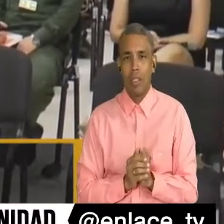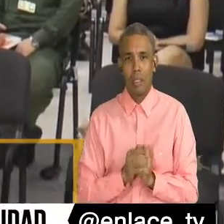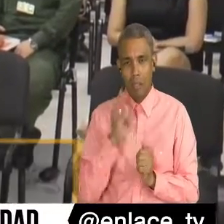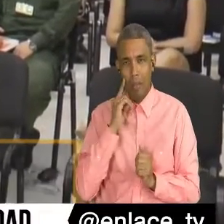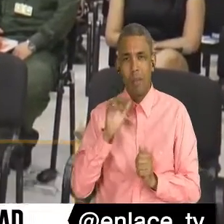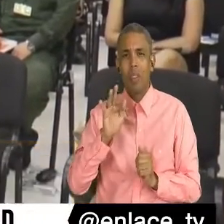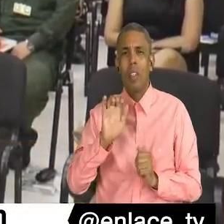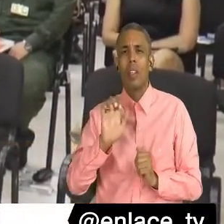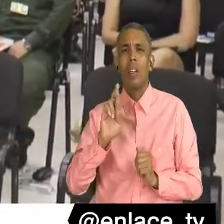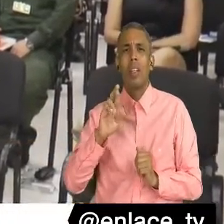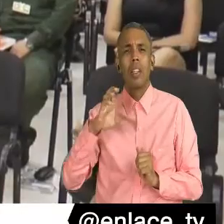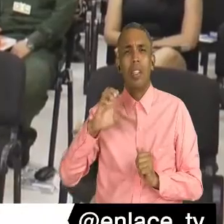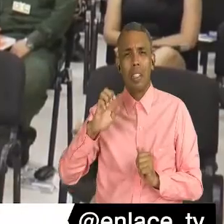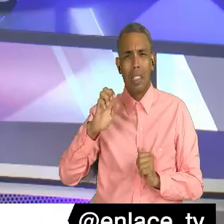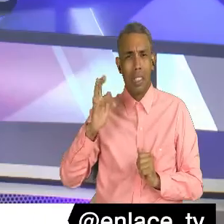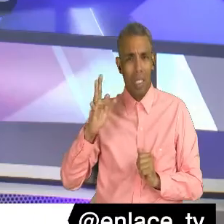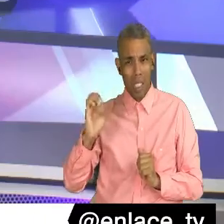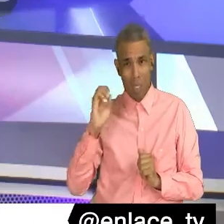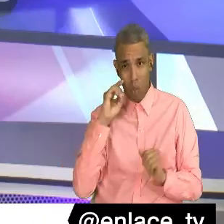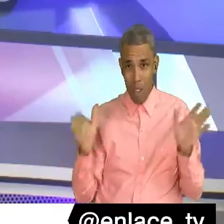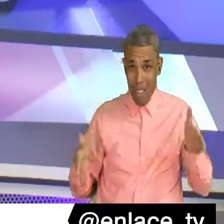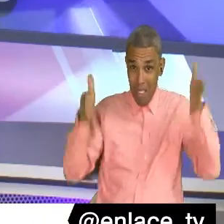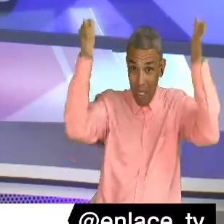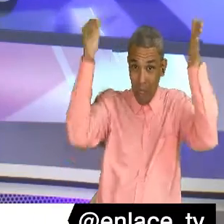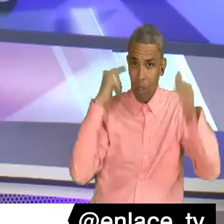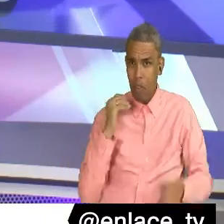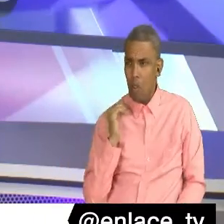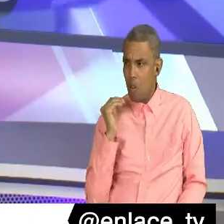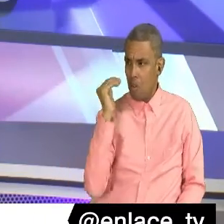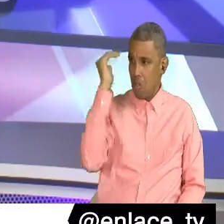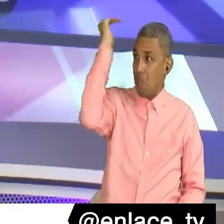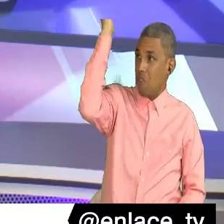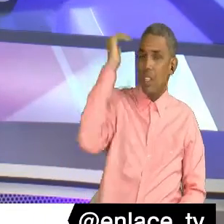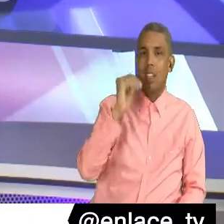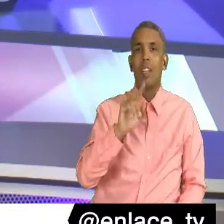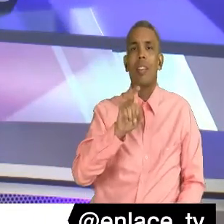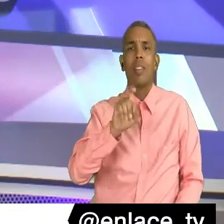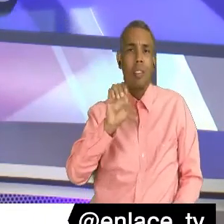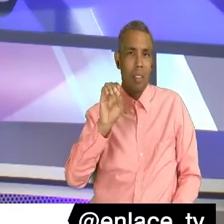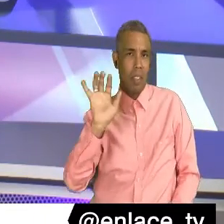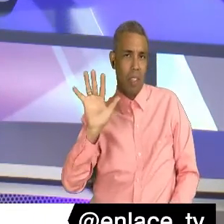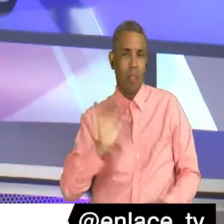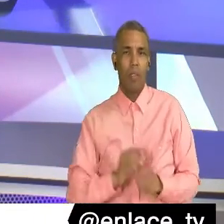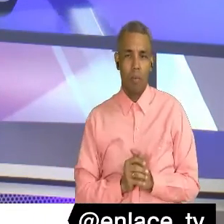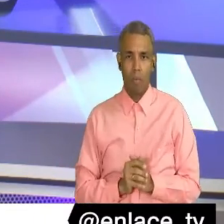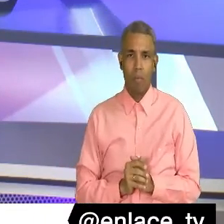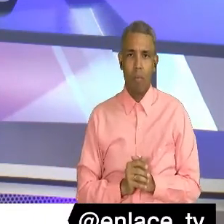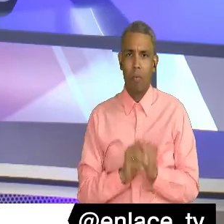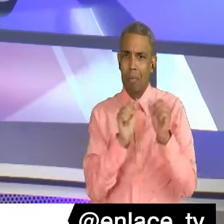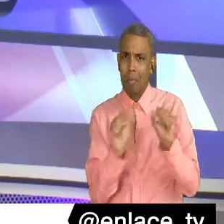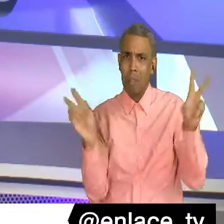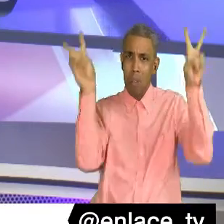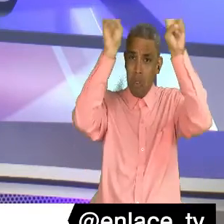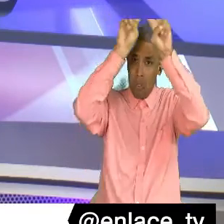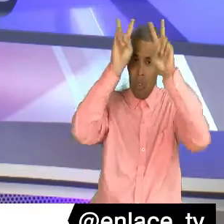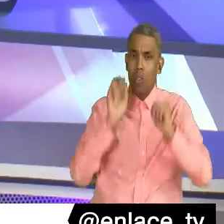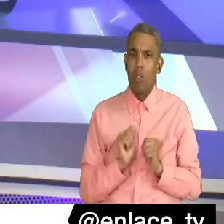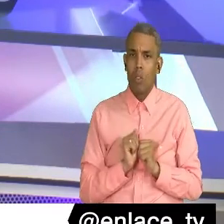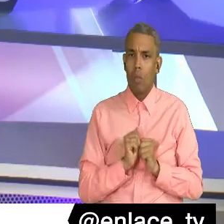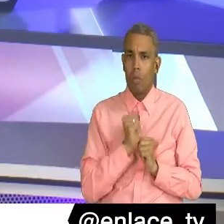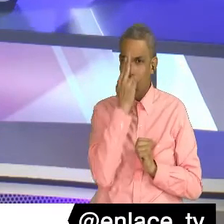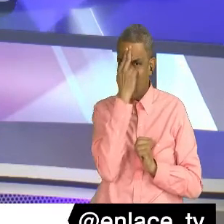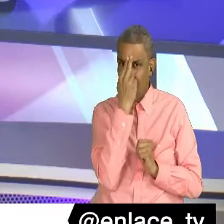oficina 605. La Iglesia Católica y la ONU se pronunciaron frente al anuncio del ELN de